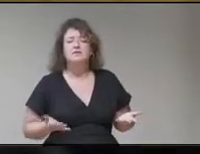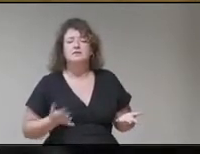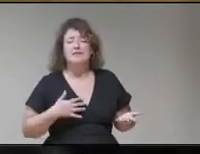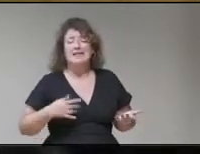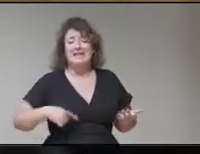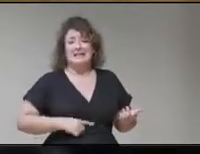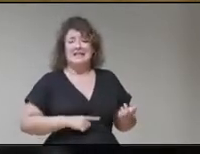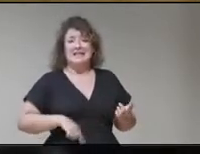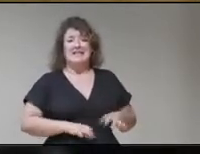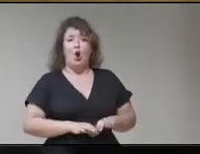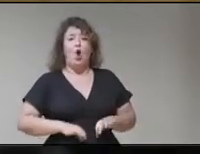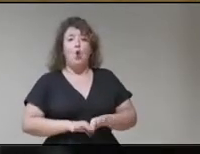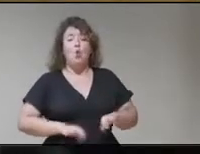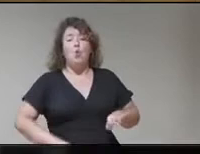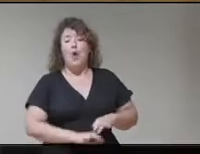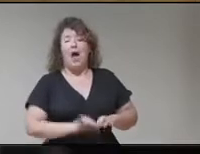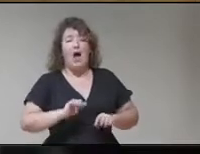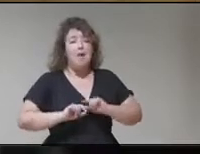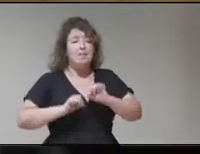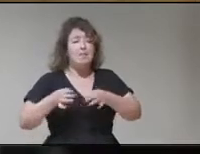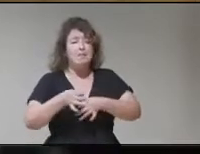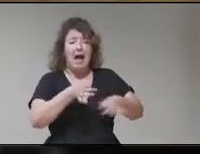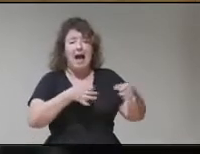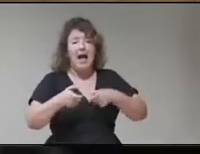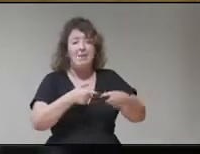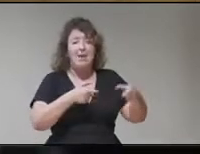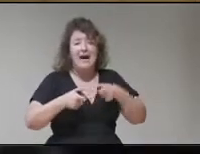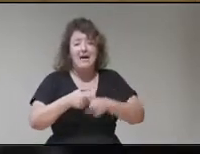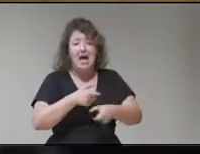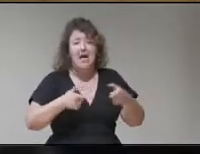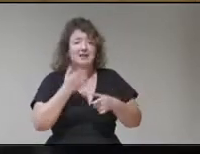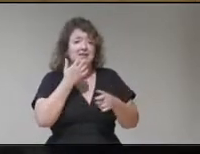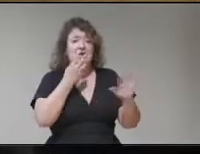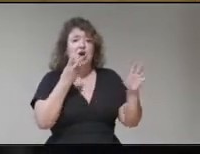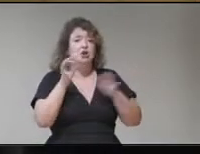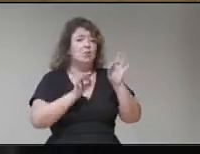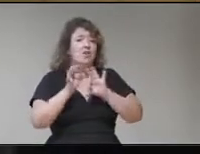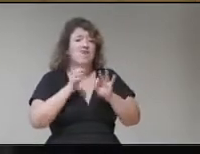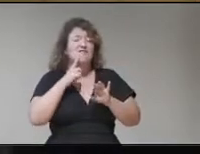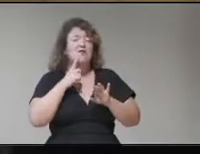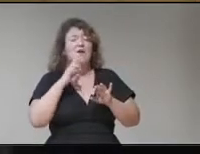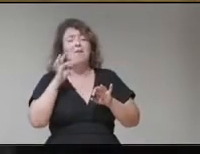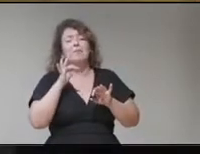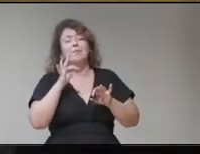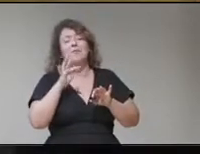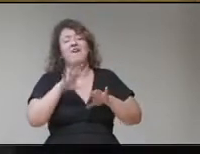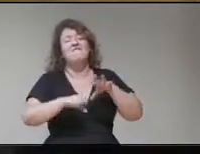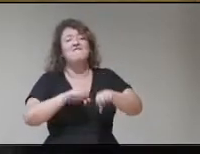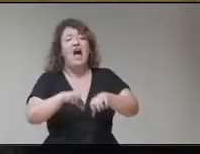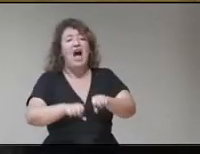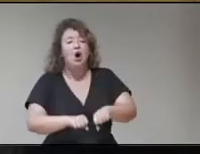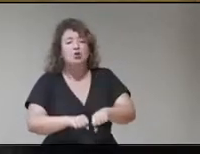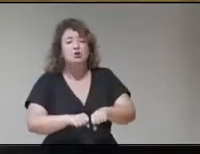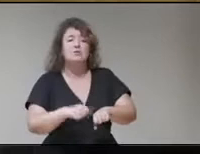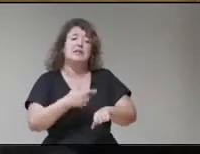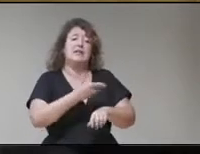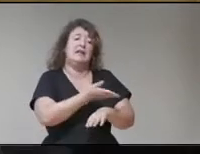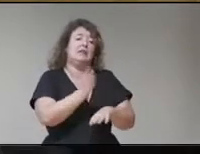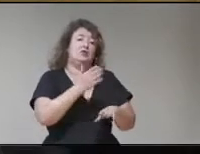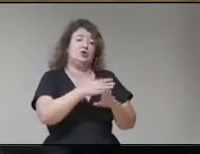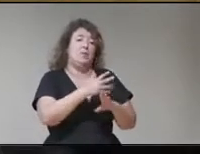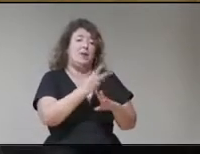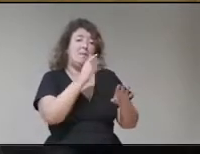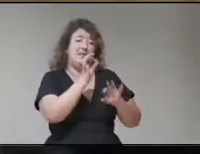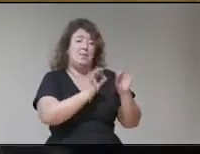intestino grueso, al haber tantísimas bacterias, el 80% de lo que se encuentra son bacteriófagos, el 20% restante son virus que